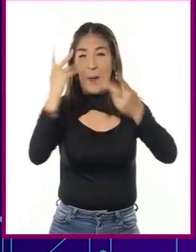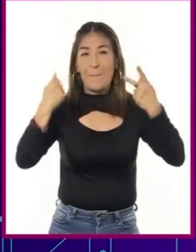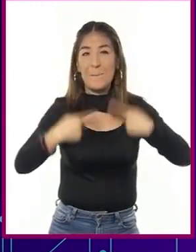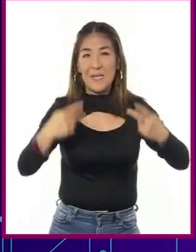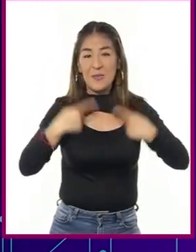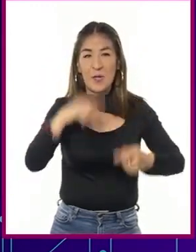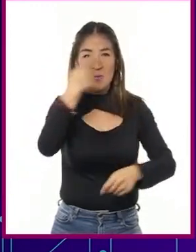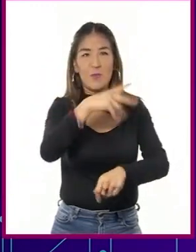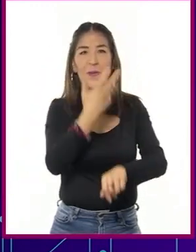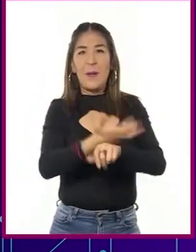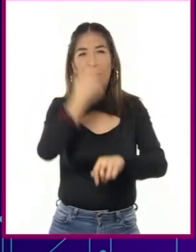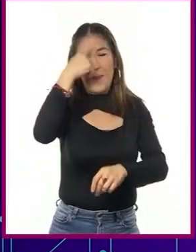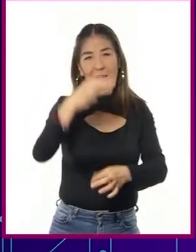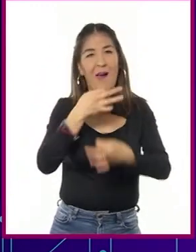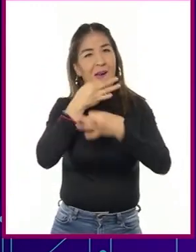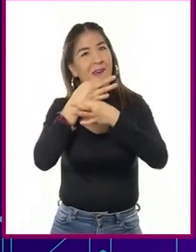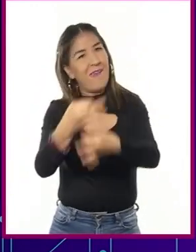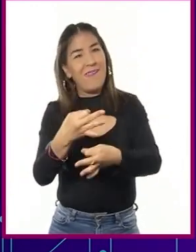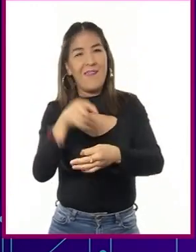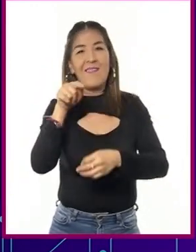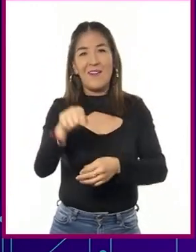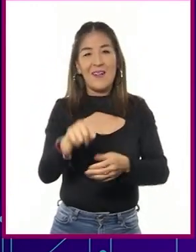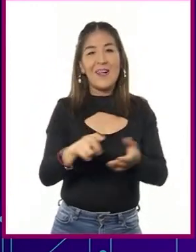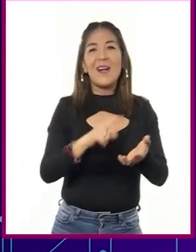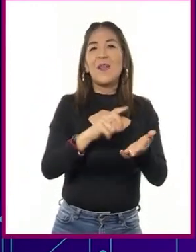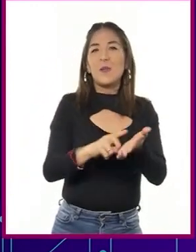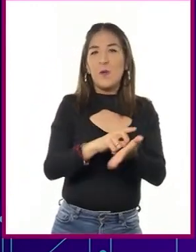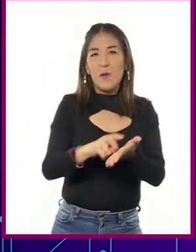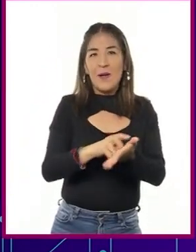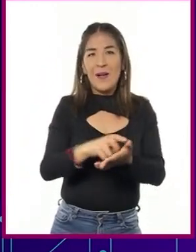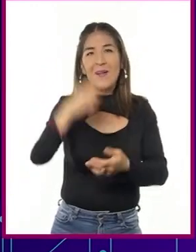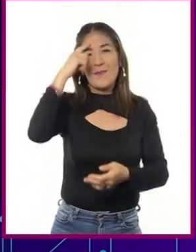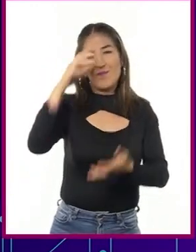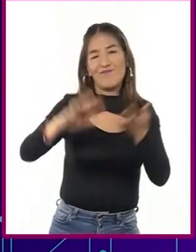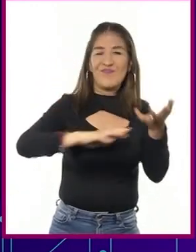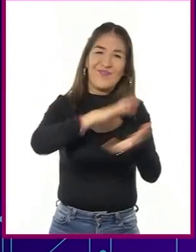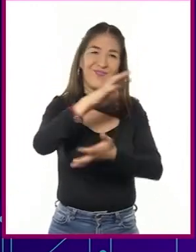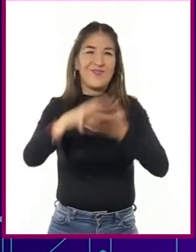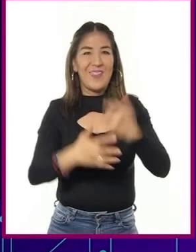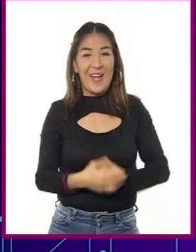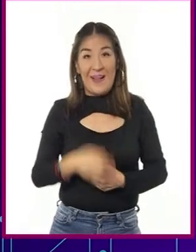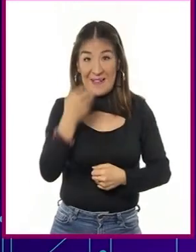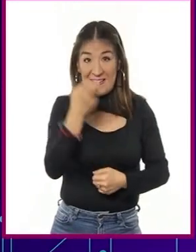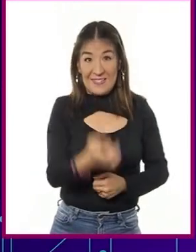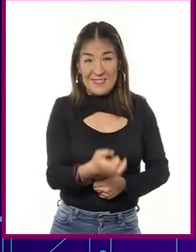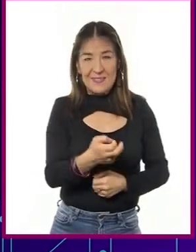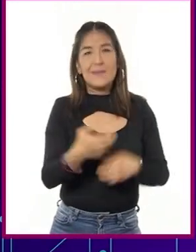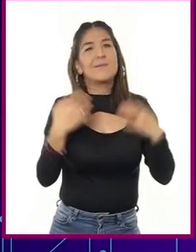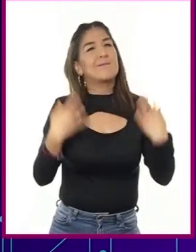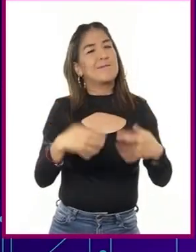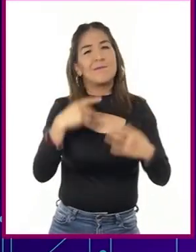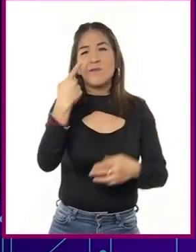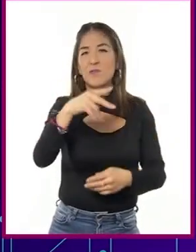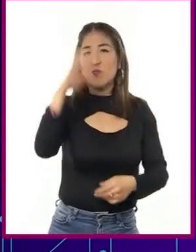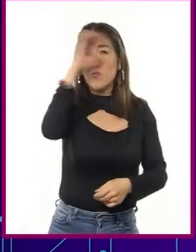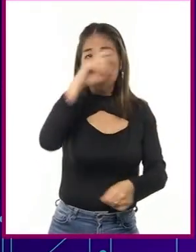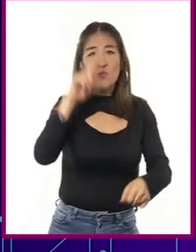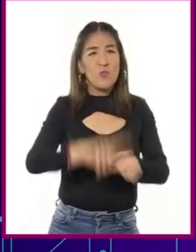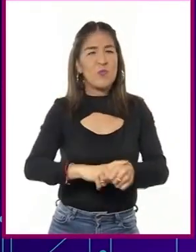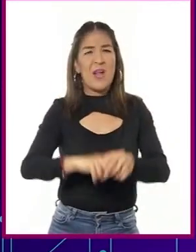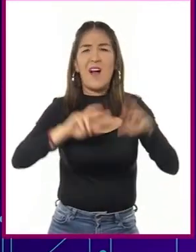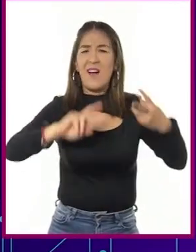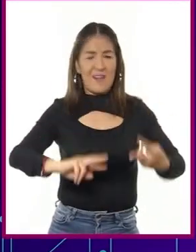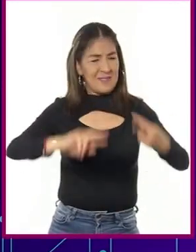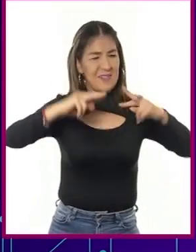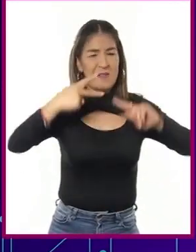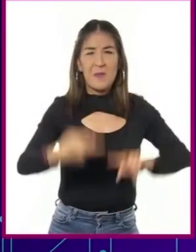que se engancharan, entraran en la onda y se desconectaran. Esto creó una contracultura completa